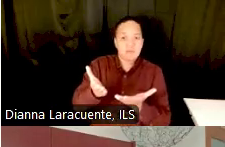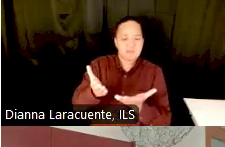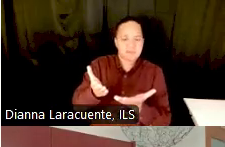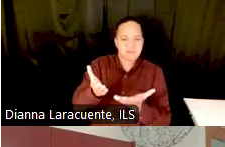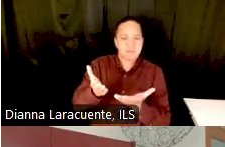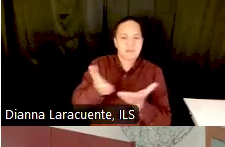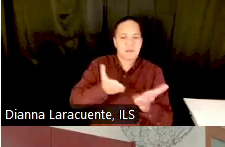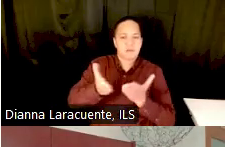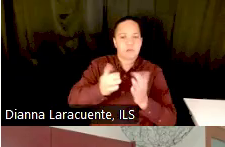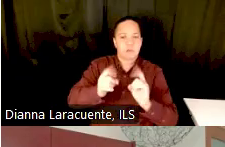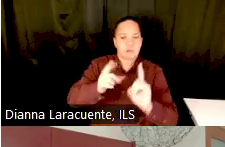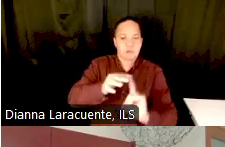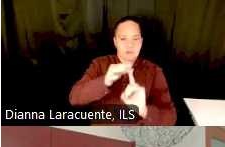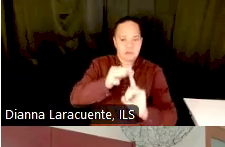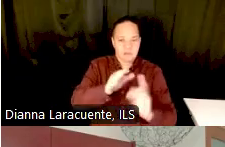una población